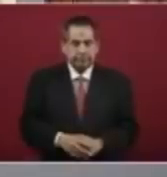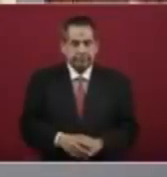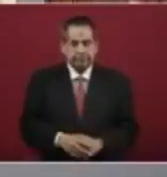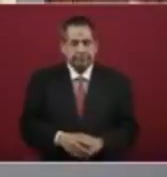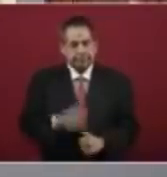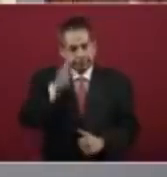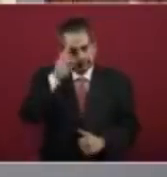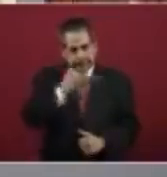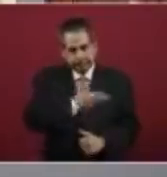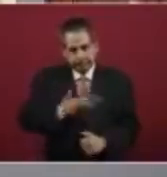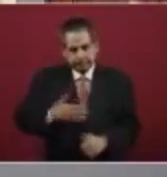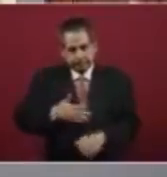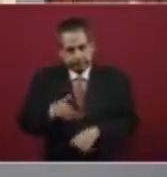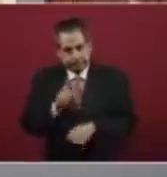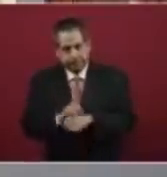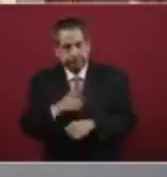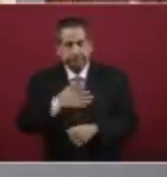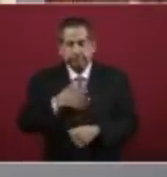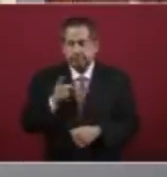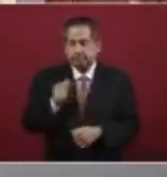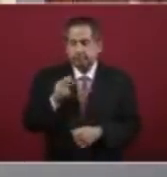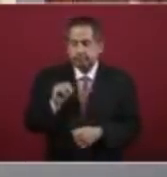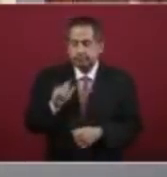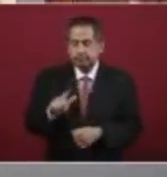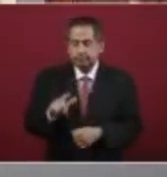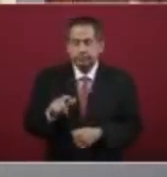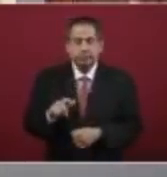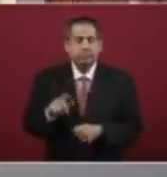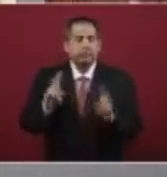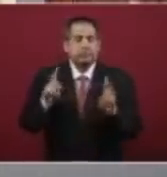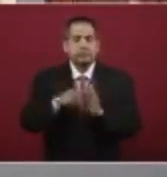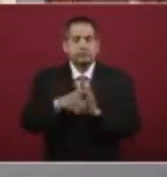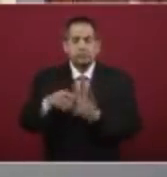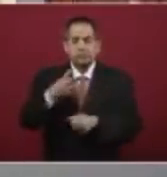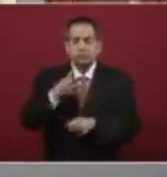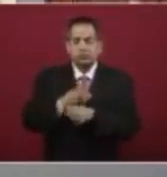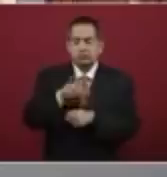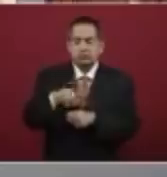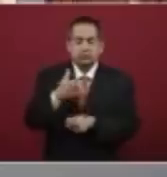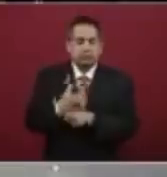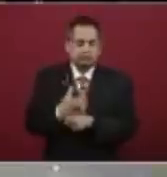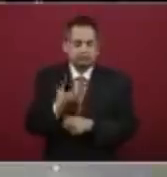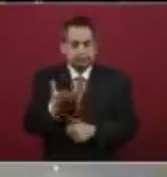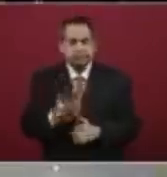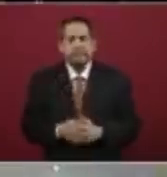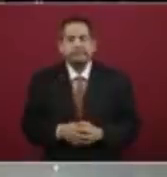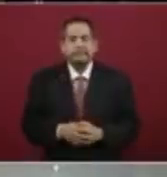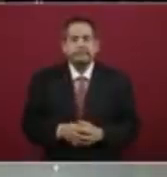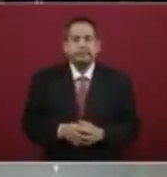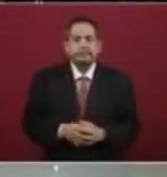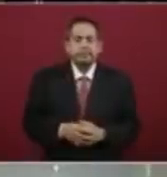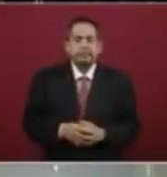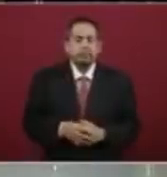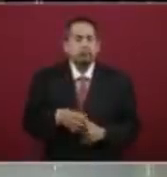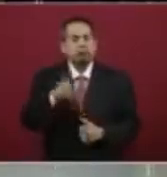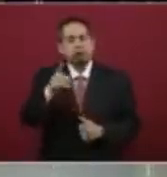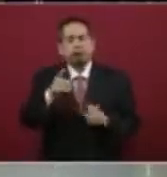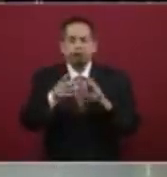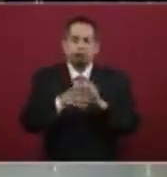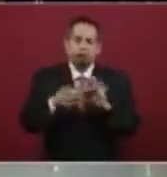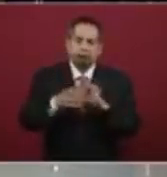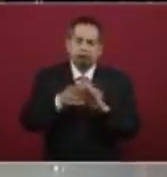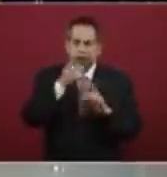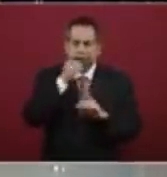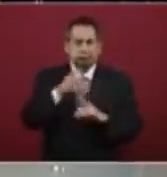Señor presidente, buenos días. Daniel Marmolejo, Cuarta República, Voces del Periodista. Usted ha señalado